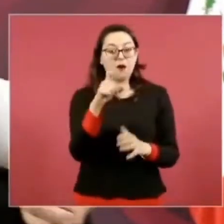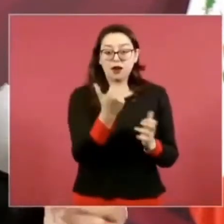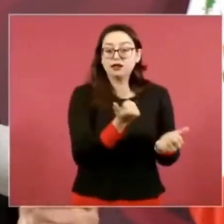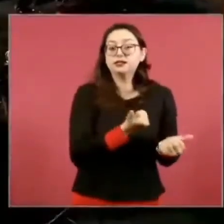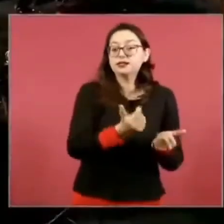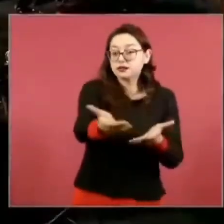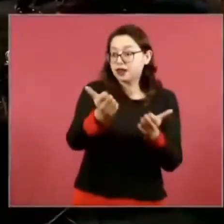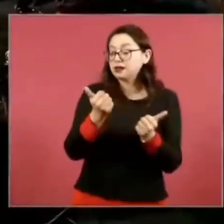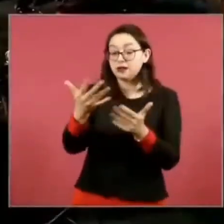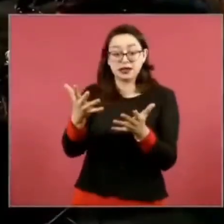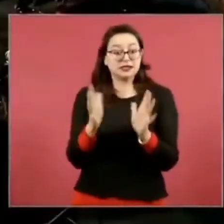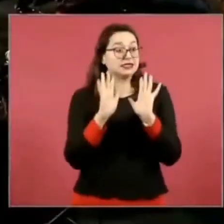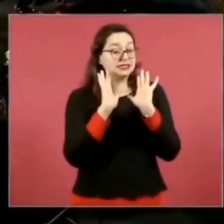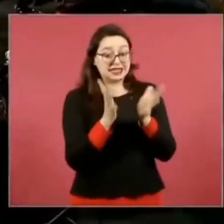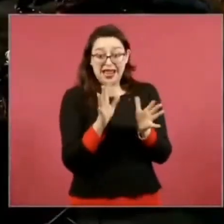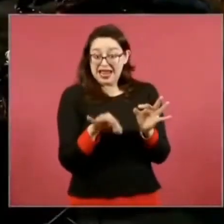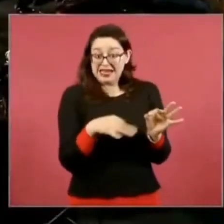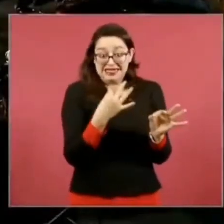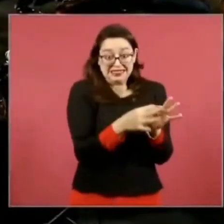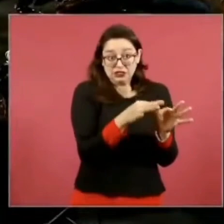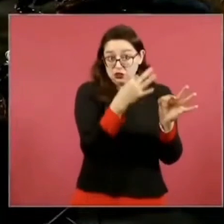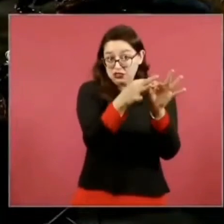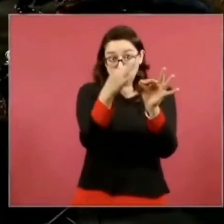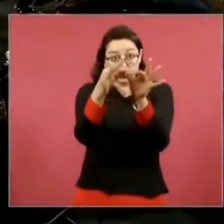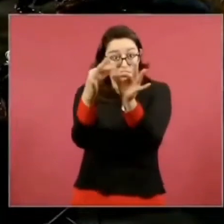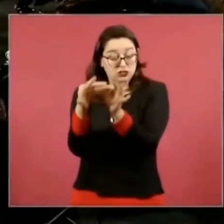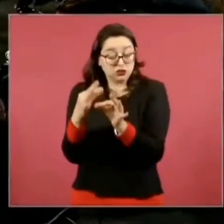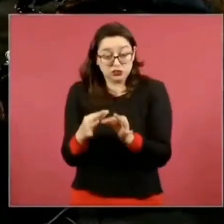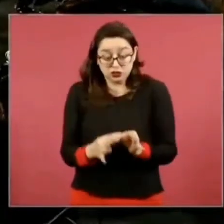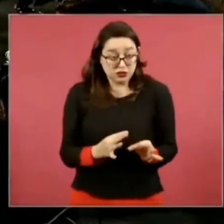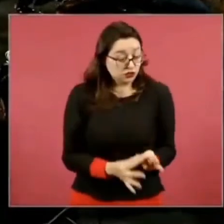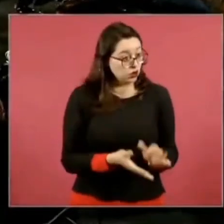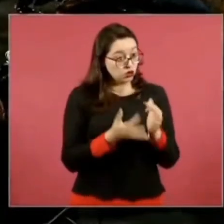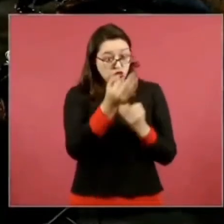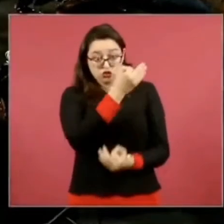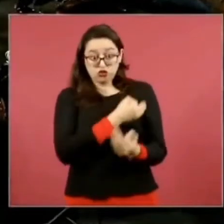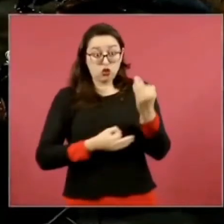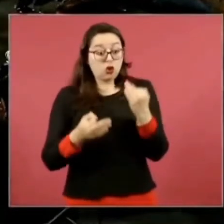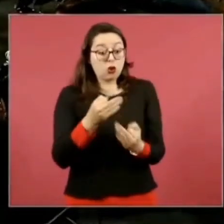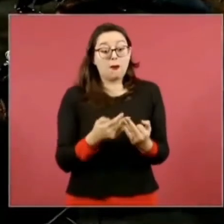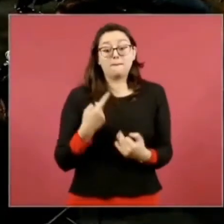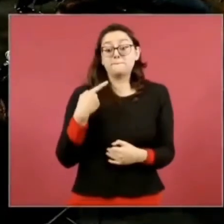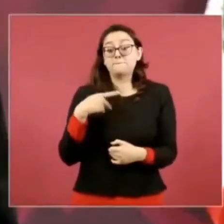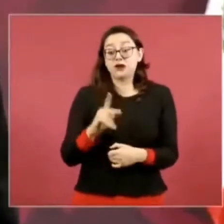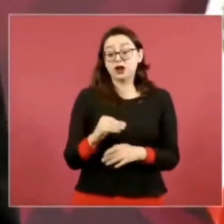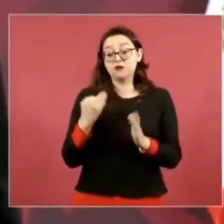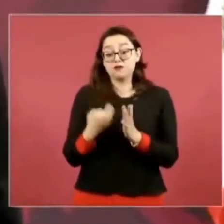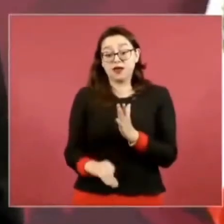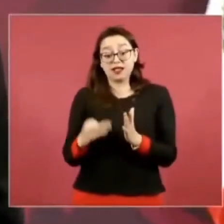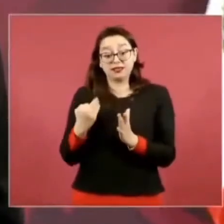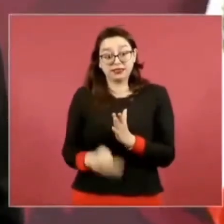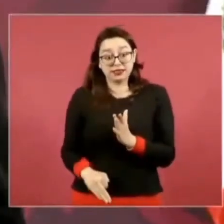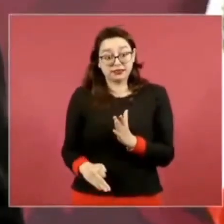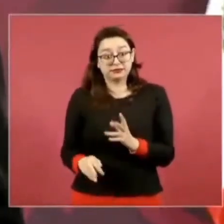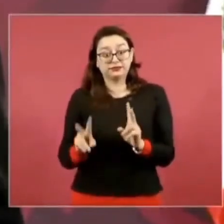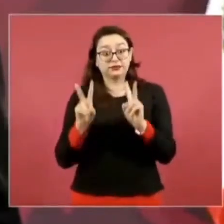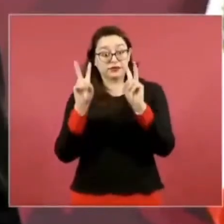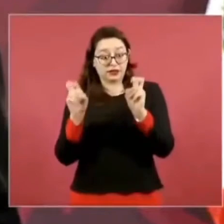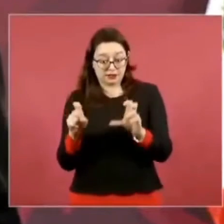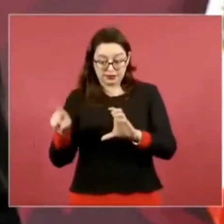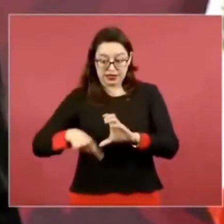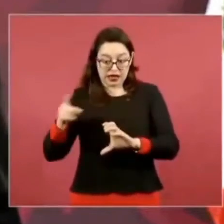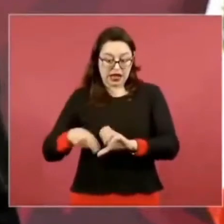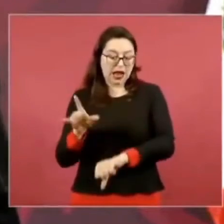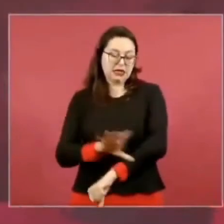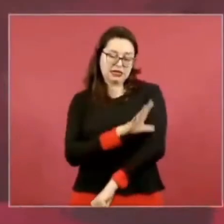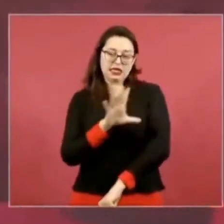ya está, vamos a continuar para ver si antes de que concluimos se tiene también la